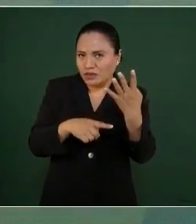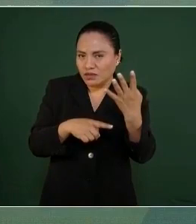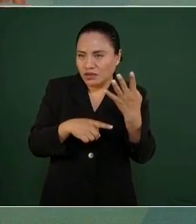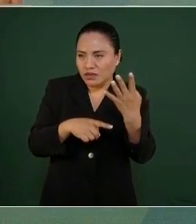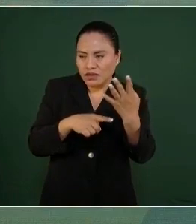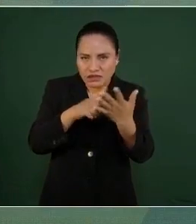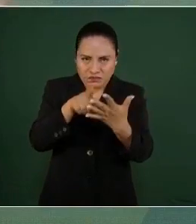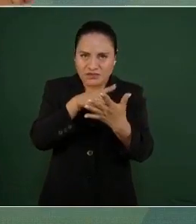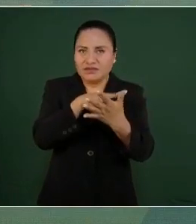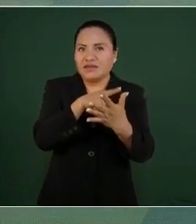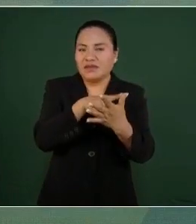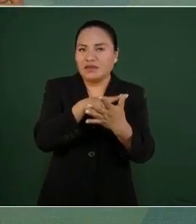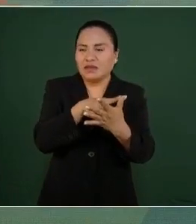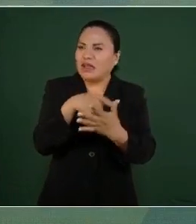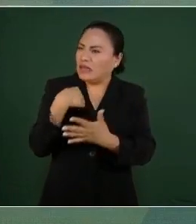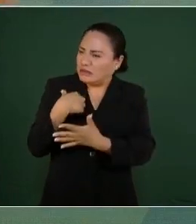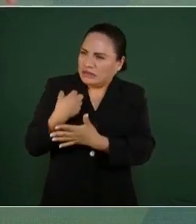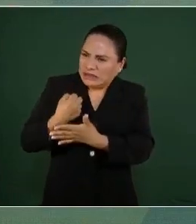La perseverancia.